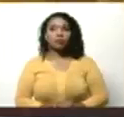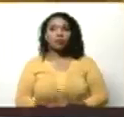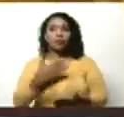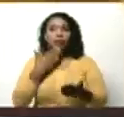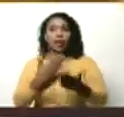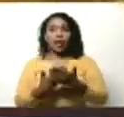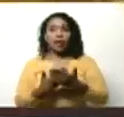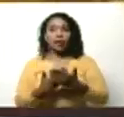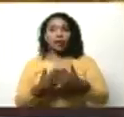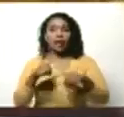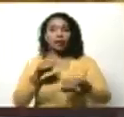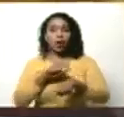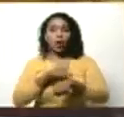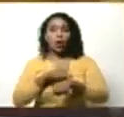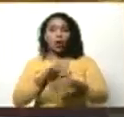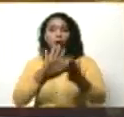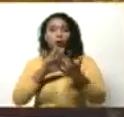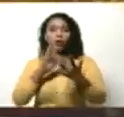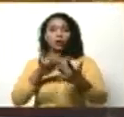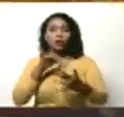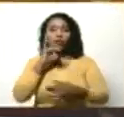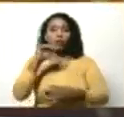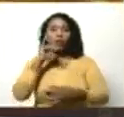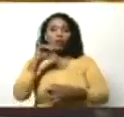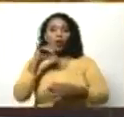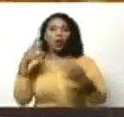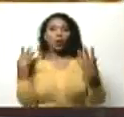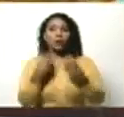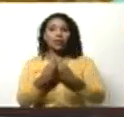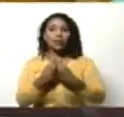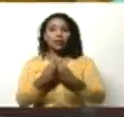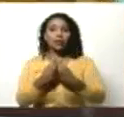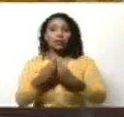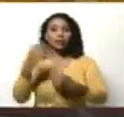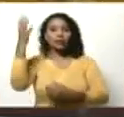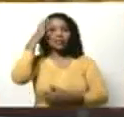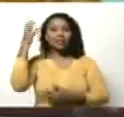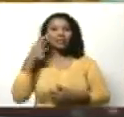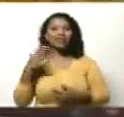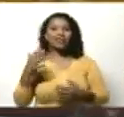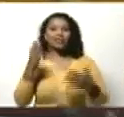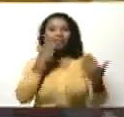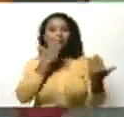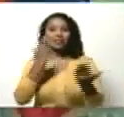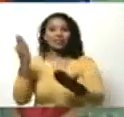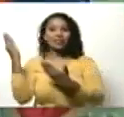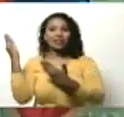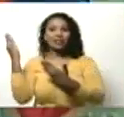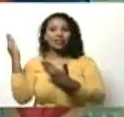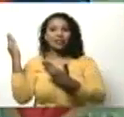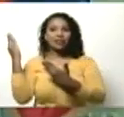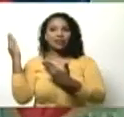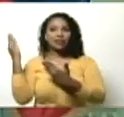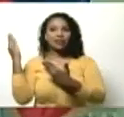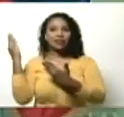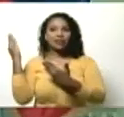Gracias, Roxana. Hasta ahora establecemos un contacto informativo con nuestra compañera Gisette Cabrera. Adelante.